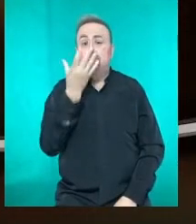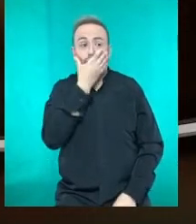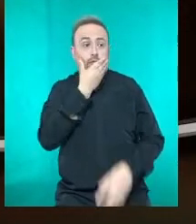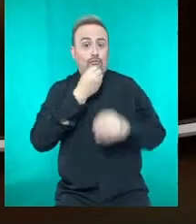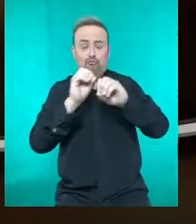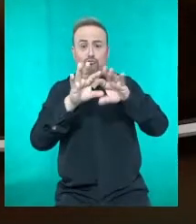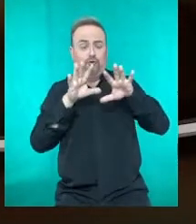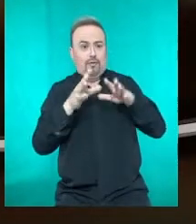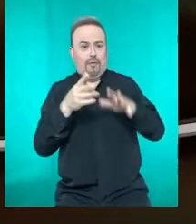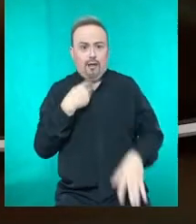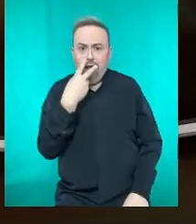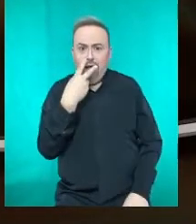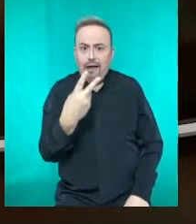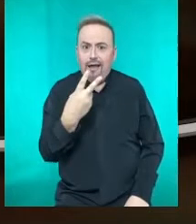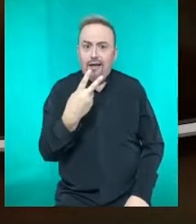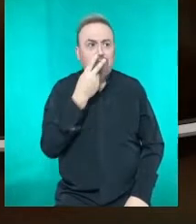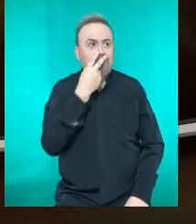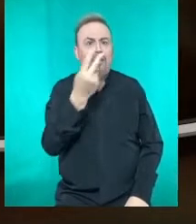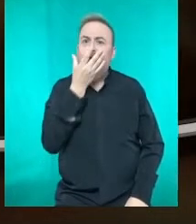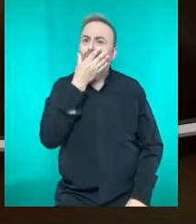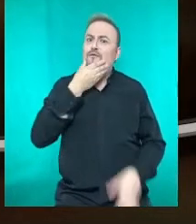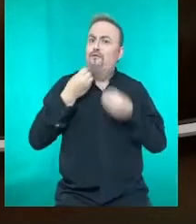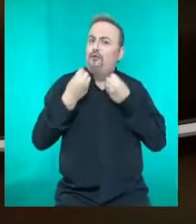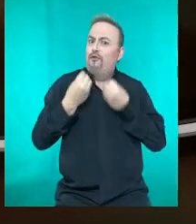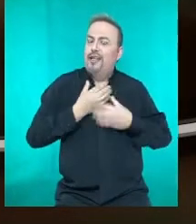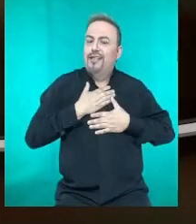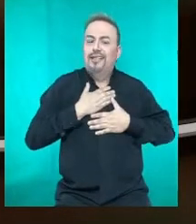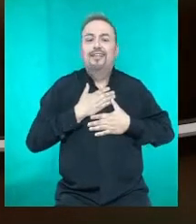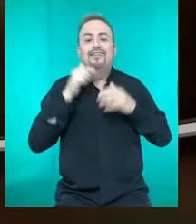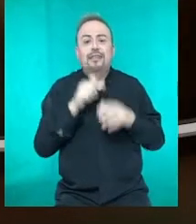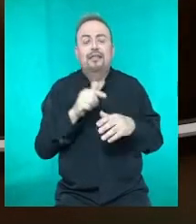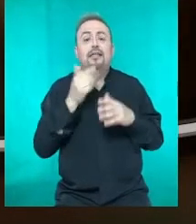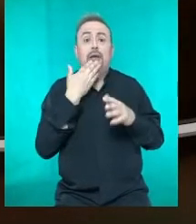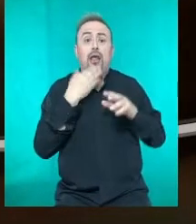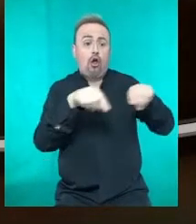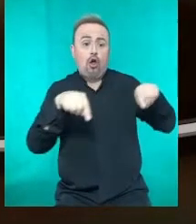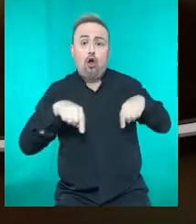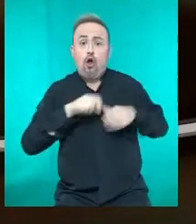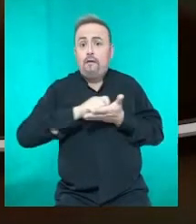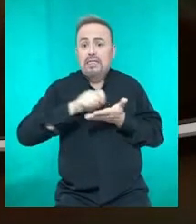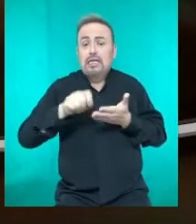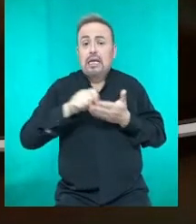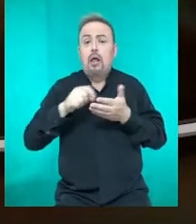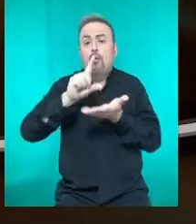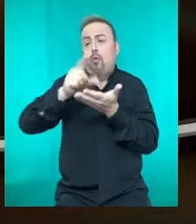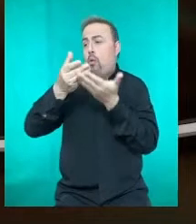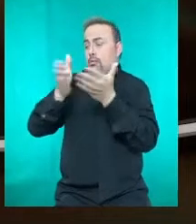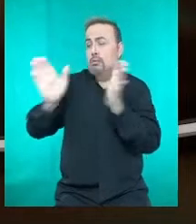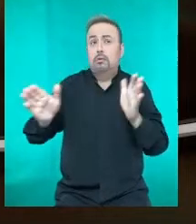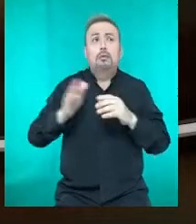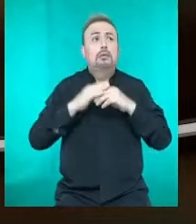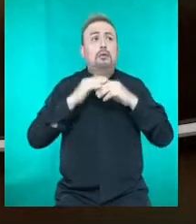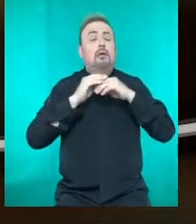muy llamativo, es agradable a la vista, pero también permite, por ejemplo, en oficinas, en espacios abiertos, no solo protege de la intemperie, sino